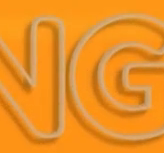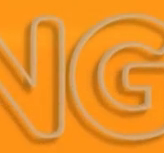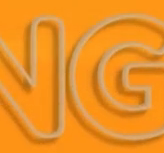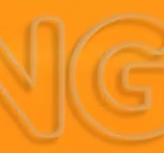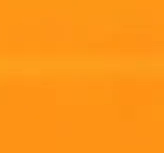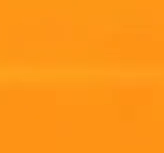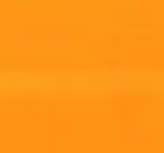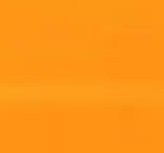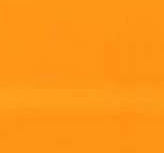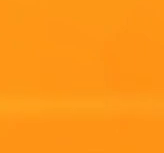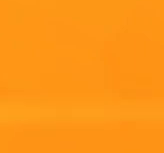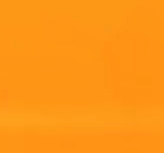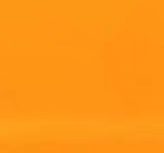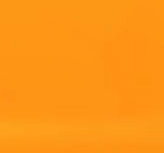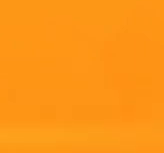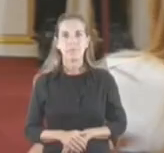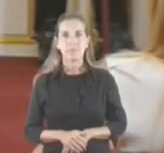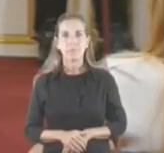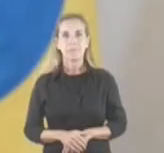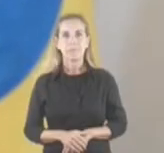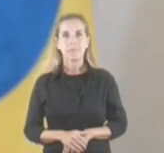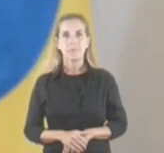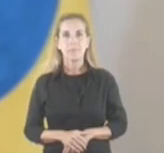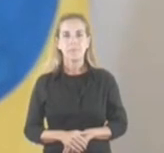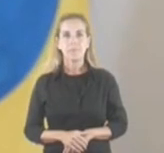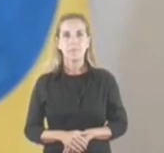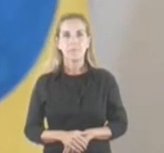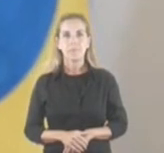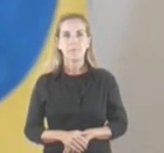de Brasil, Lula da Silva, en una firma de convenios.